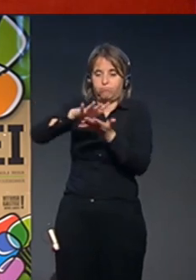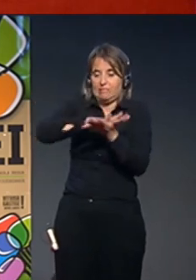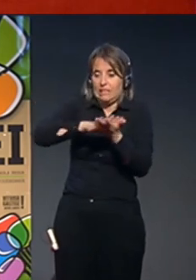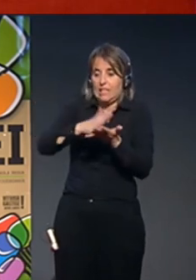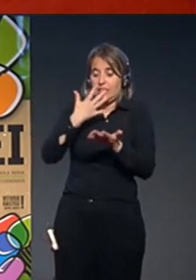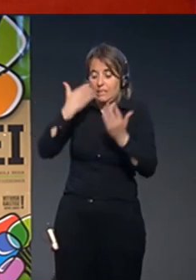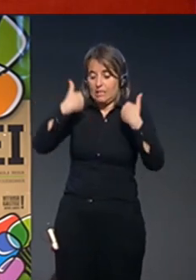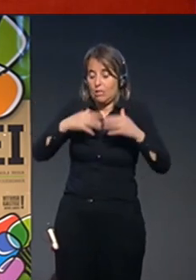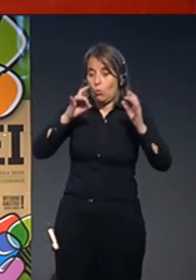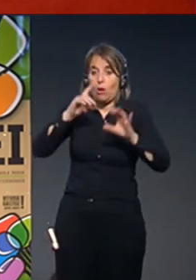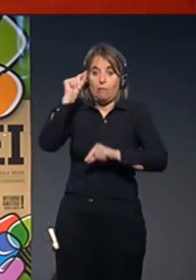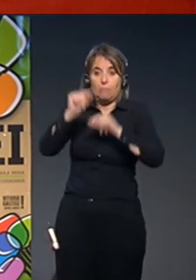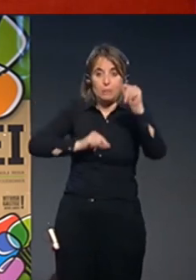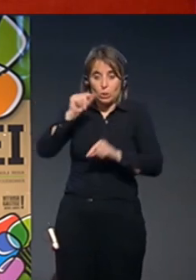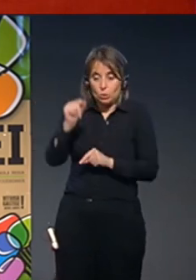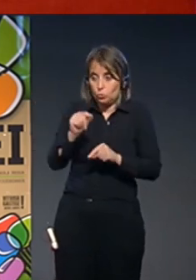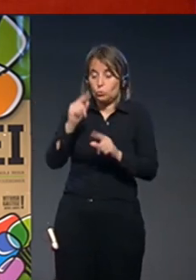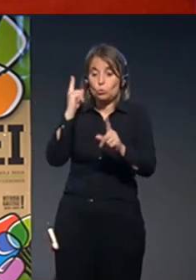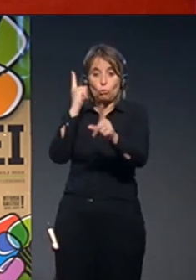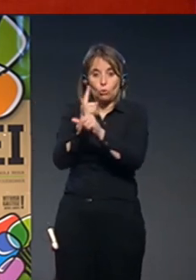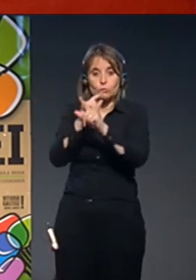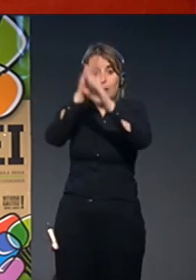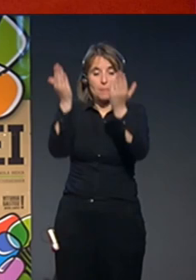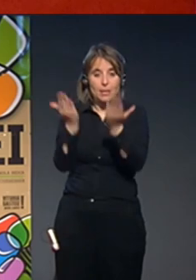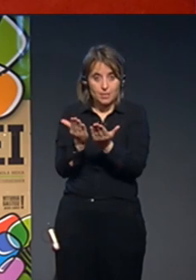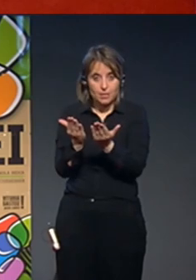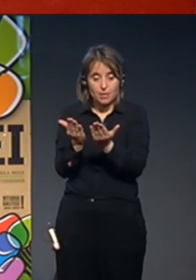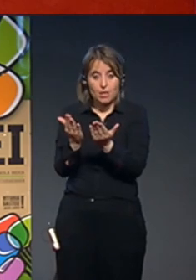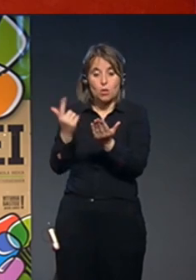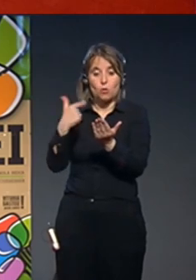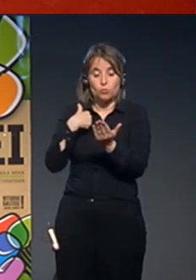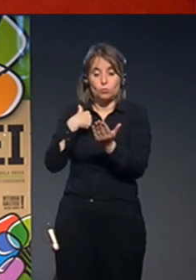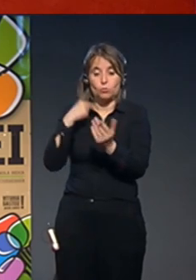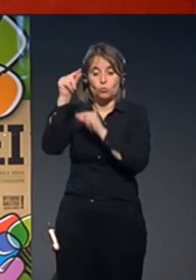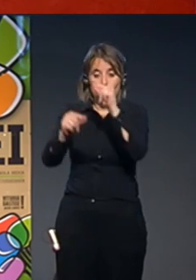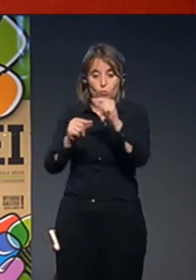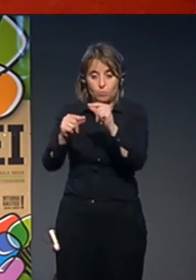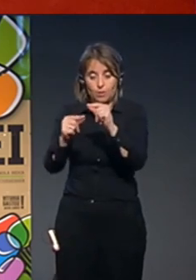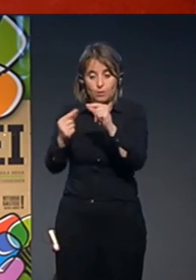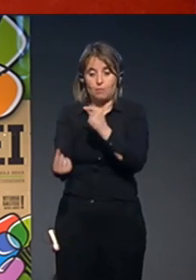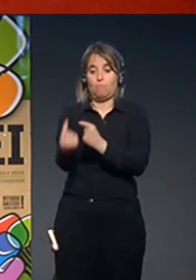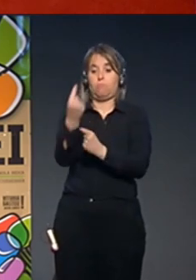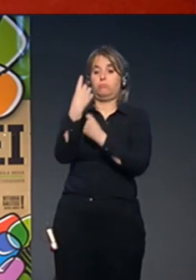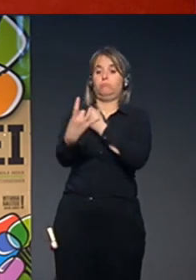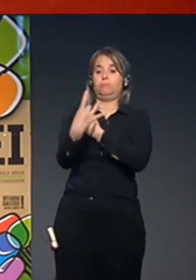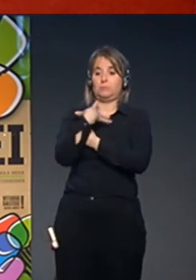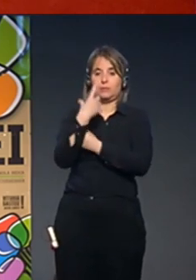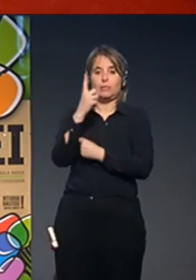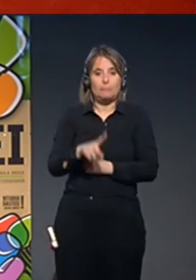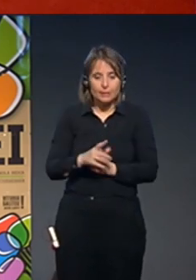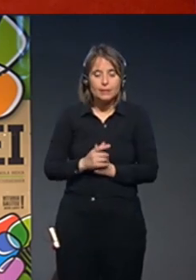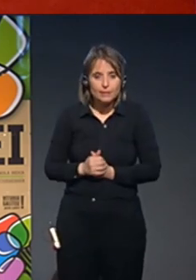un virus con el planeta Pues lo mismo que hacemos nosotros con el covid el planeta también nos expulsa a nosotros